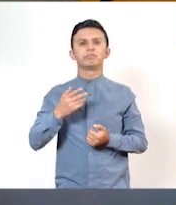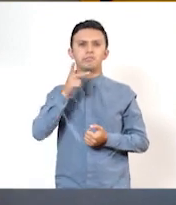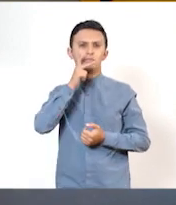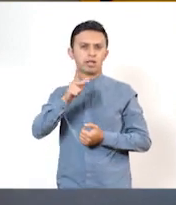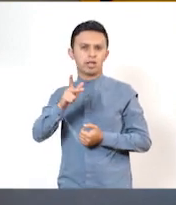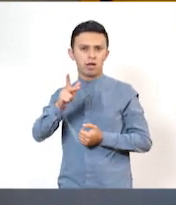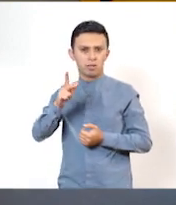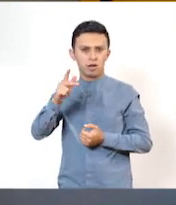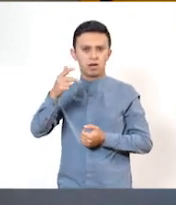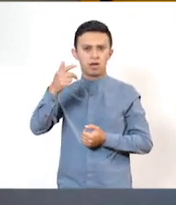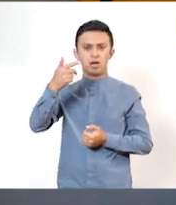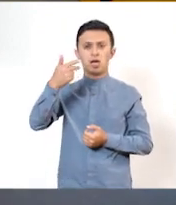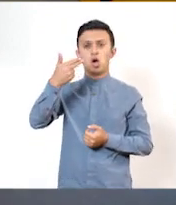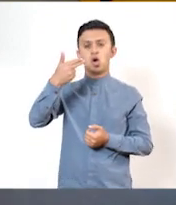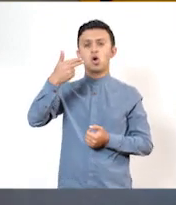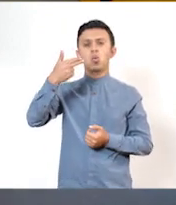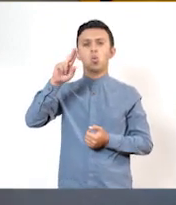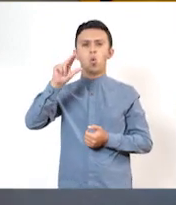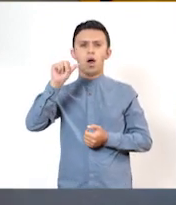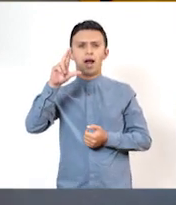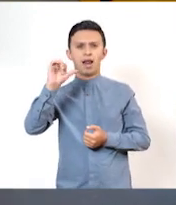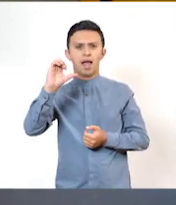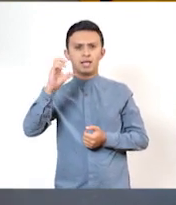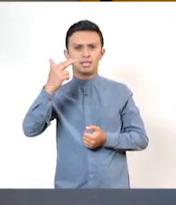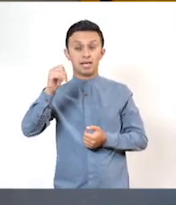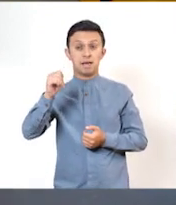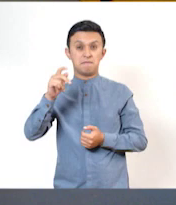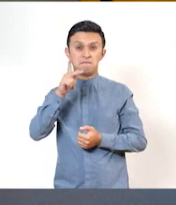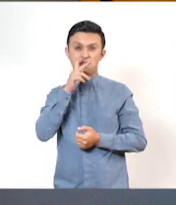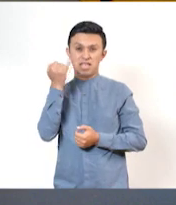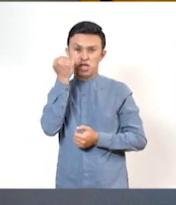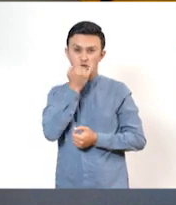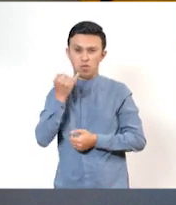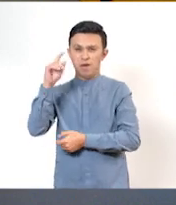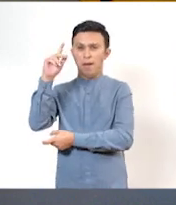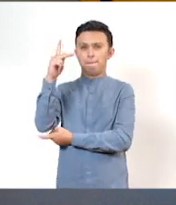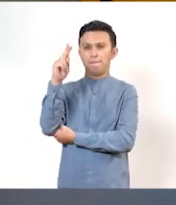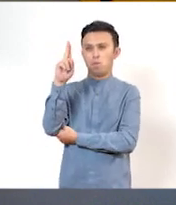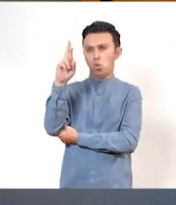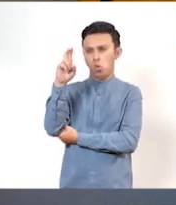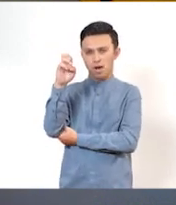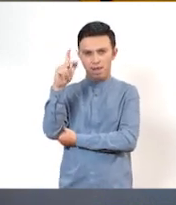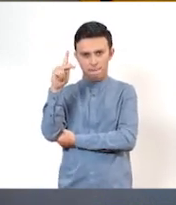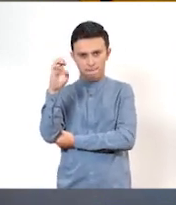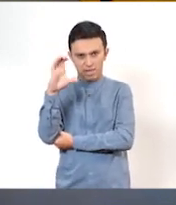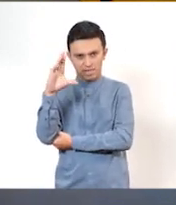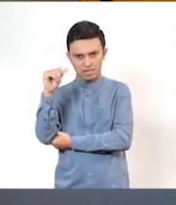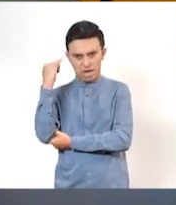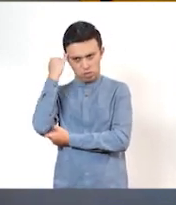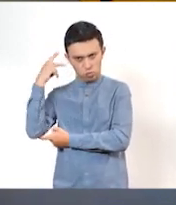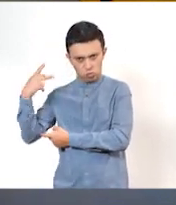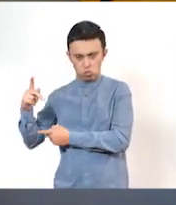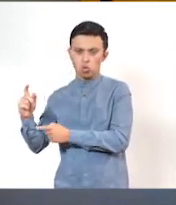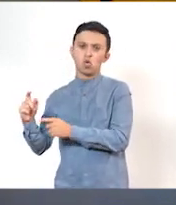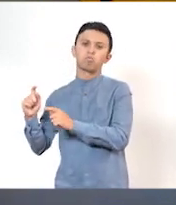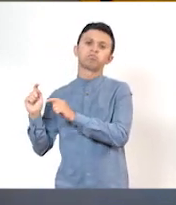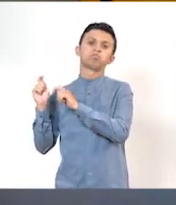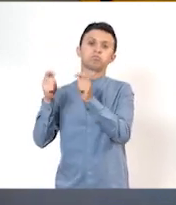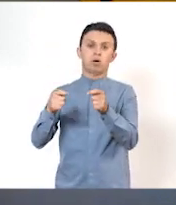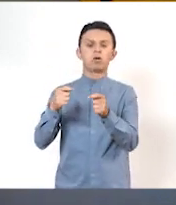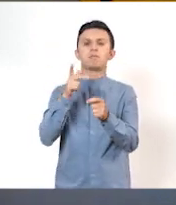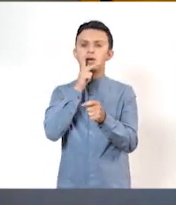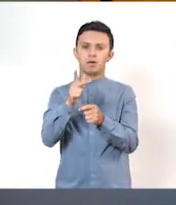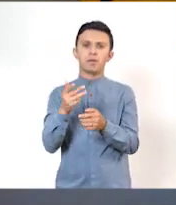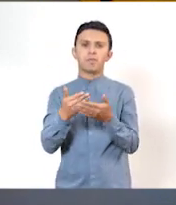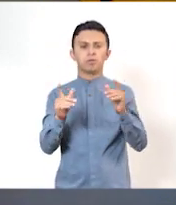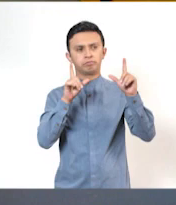Yo sé que la palabra guarache viene del tarasco del pueblo purépecha. Colguemos guarache. Y me voy enredando un